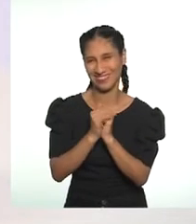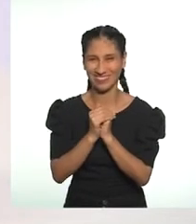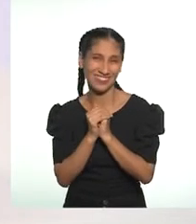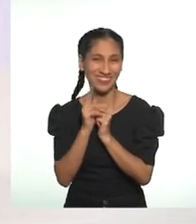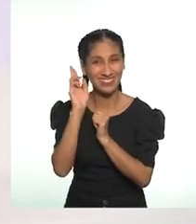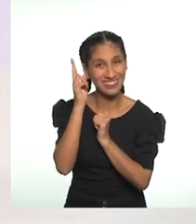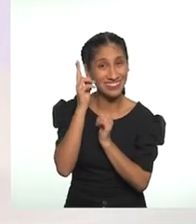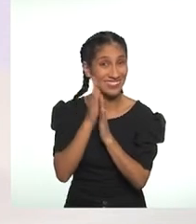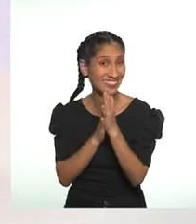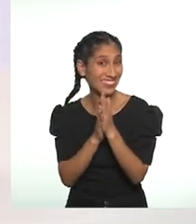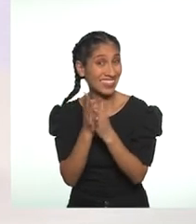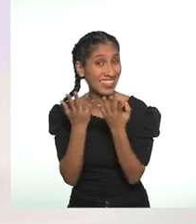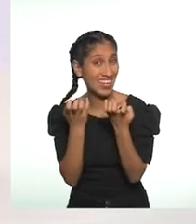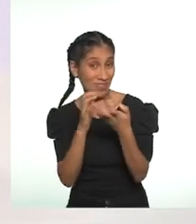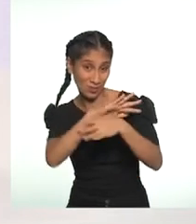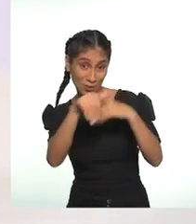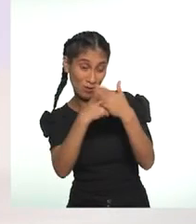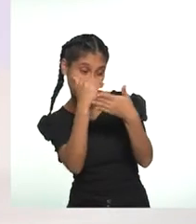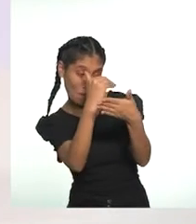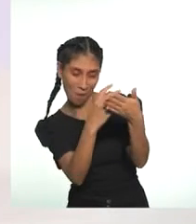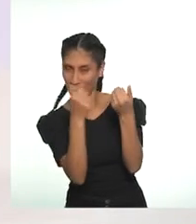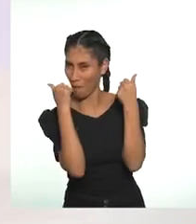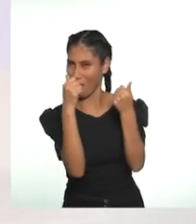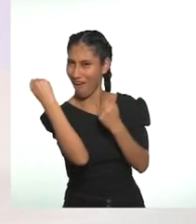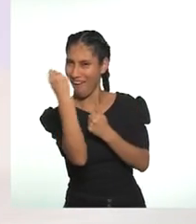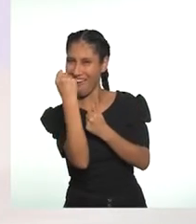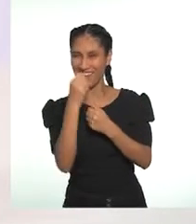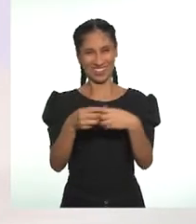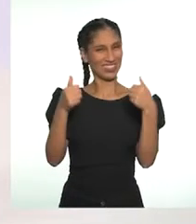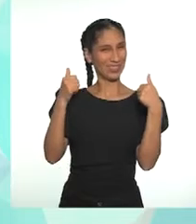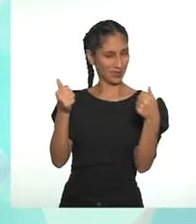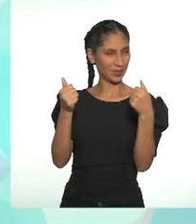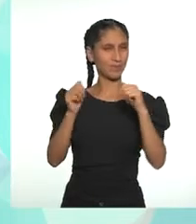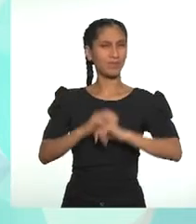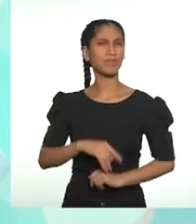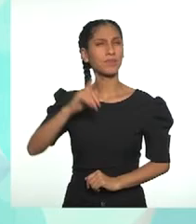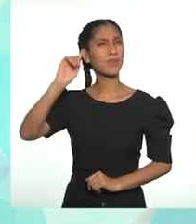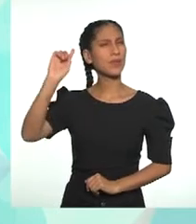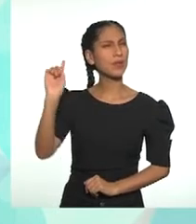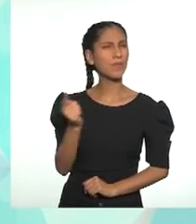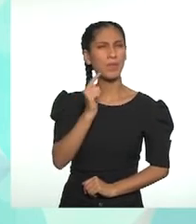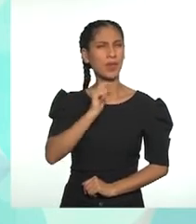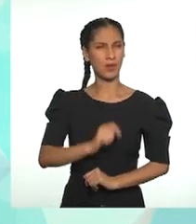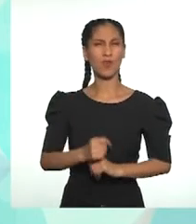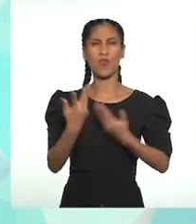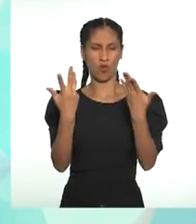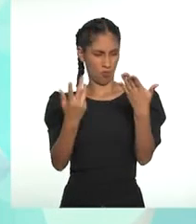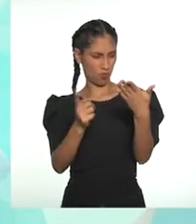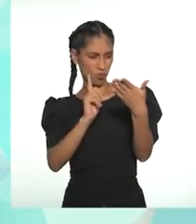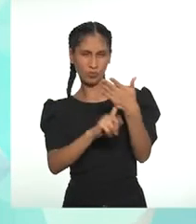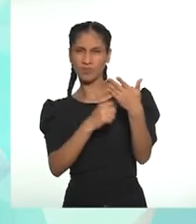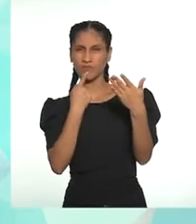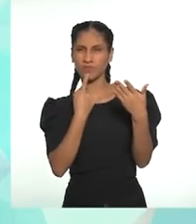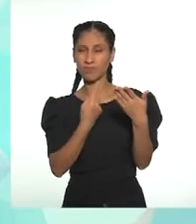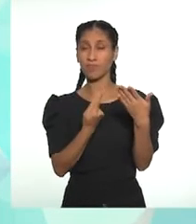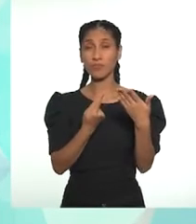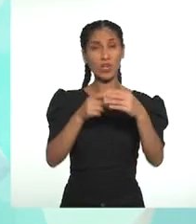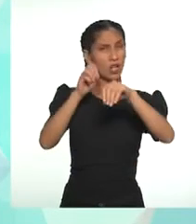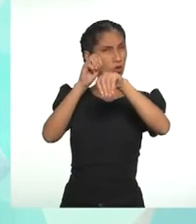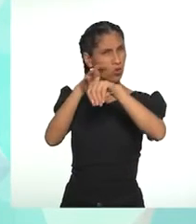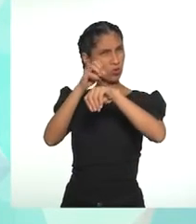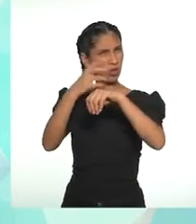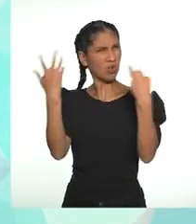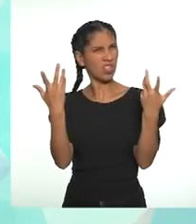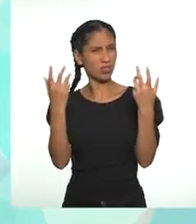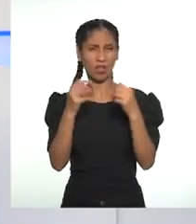Gracias, profesora. Esperamos que nuestro blog sea todo un éxito. Bien, debemos primero tener claro a qué nos referimos